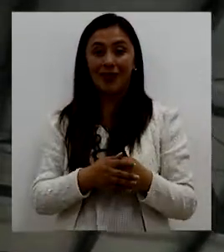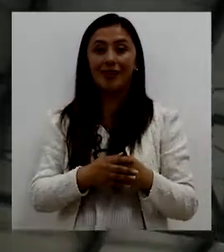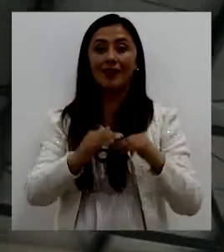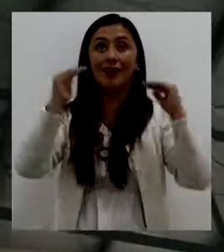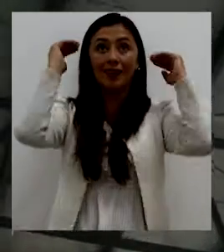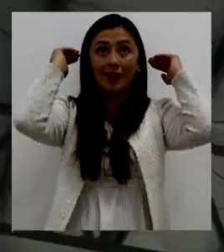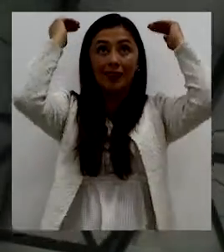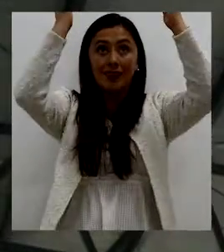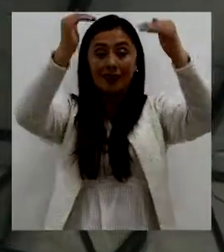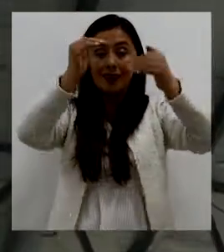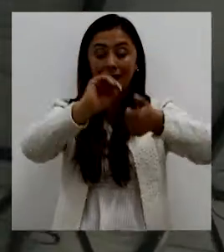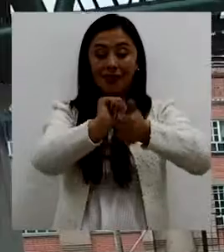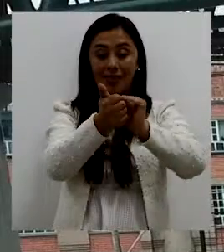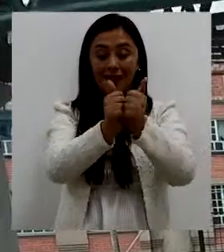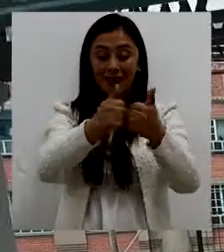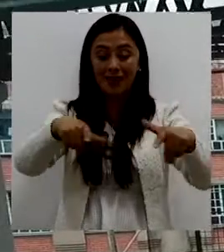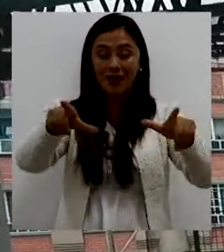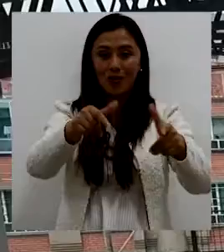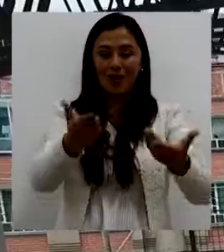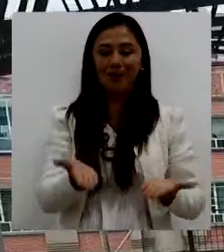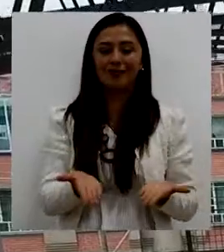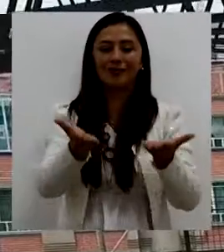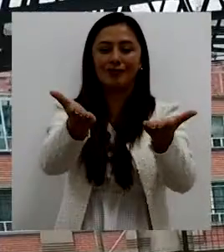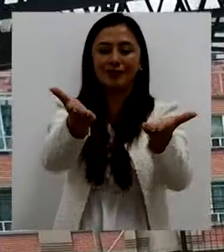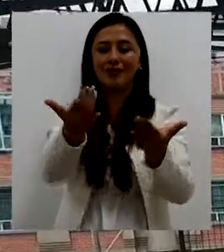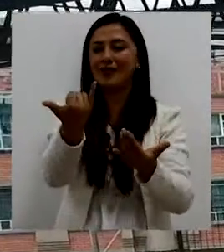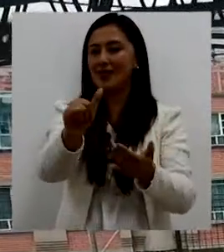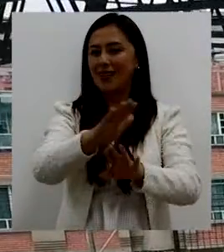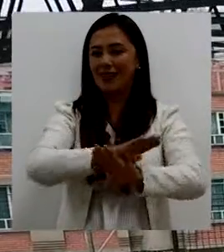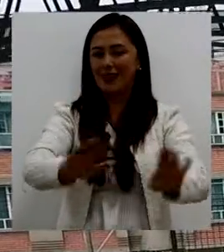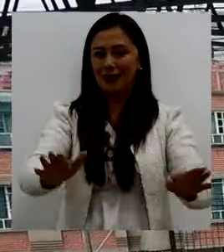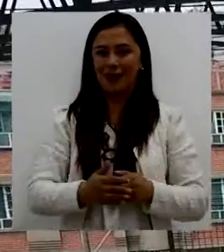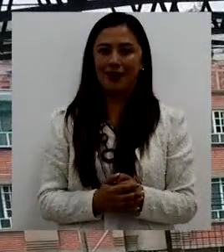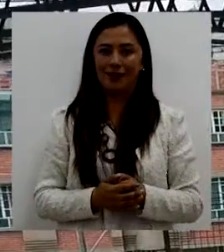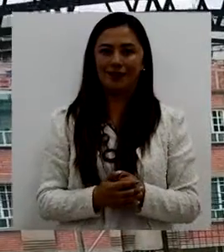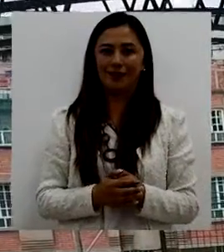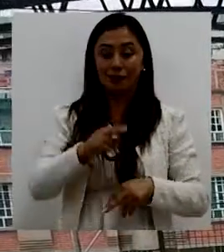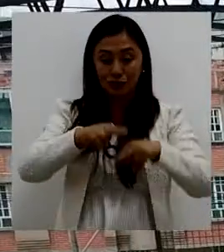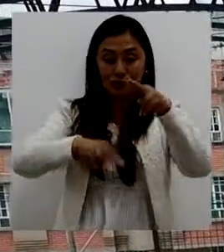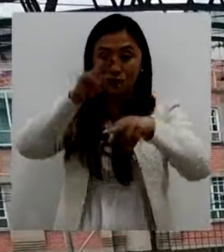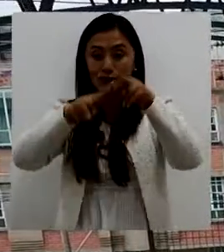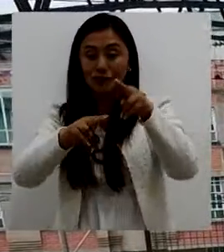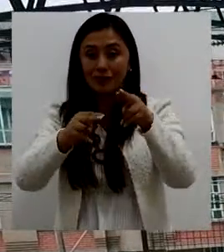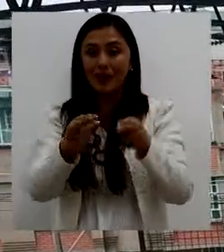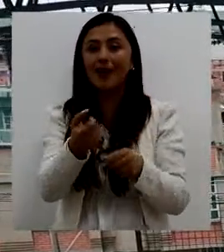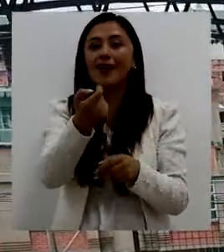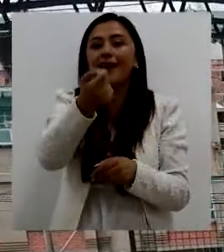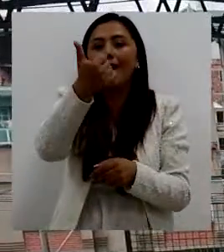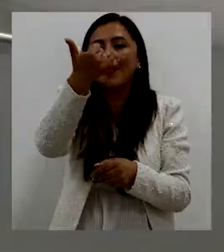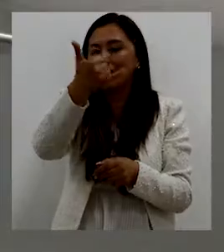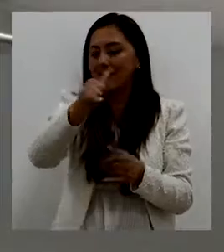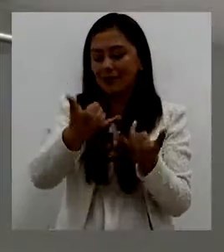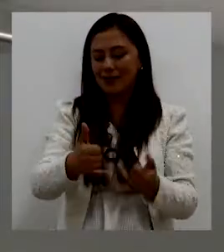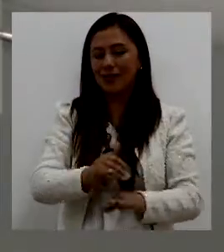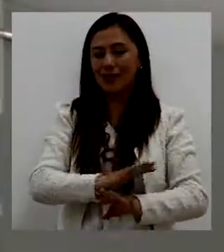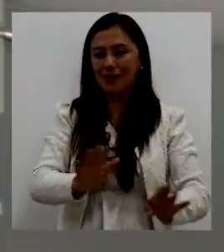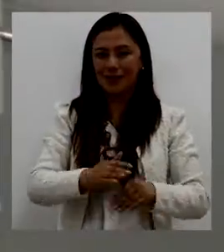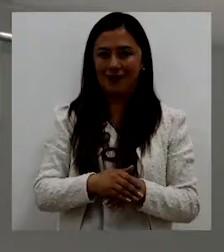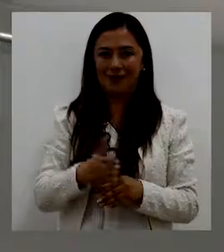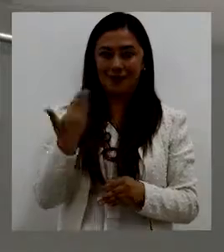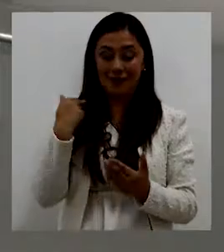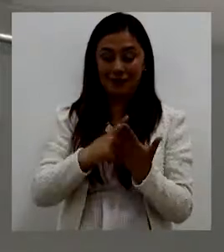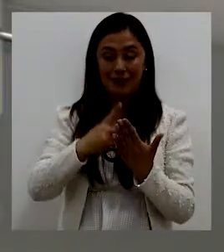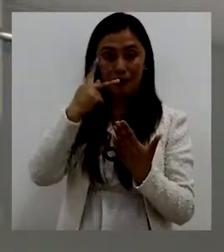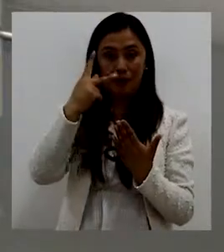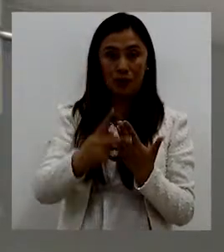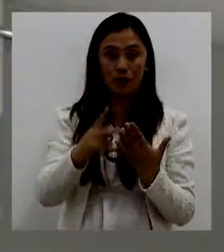el Coliseo del barrio Asís a sus habitantes. La ejecución ya está en su totalidad. Este fue un